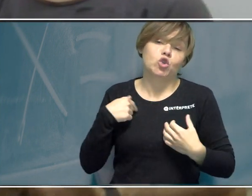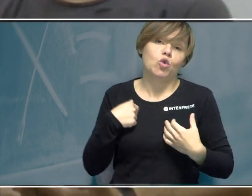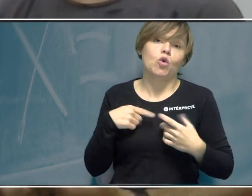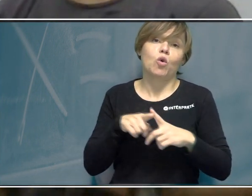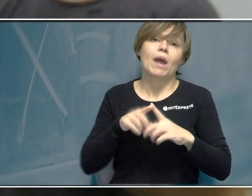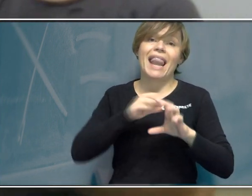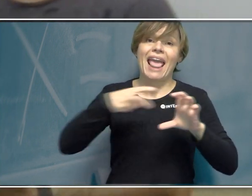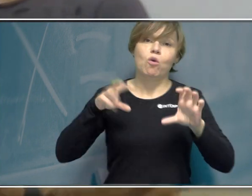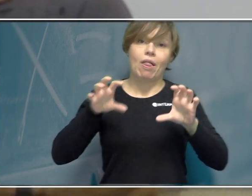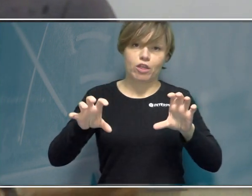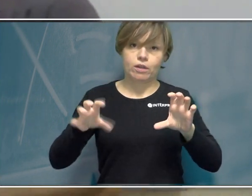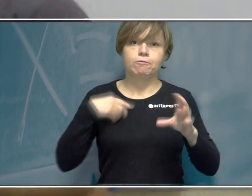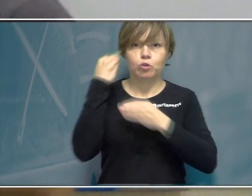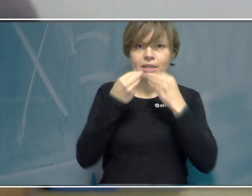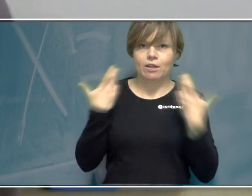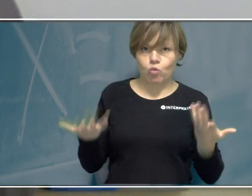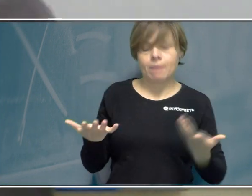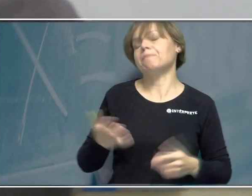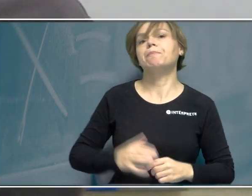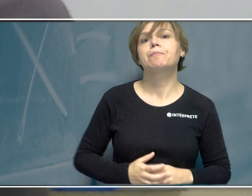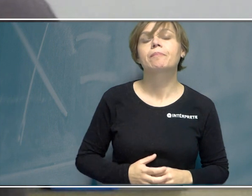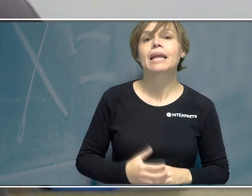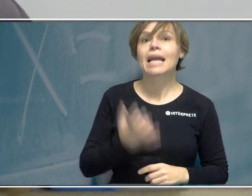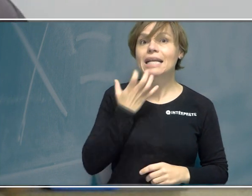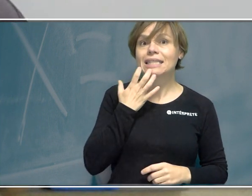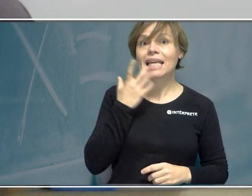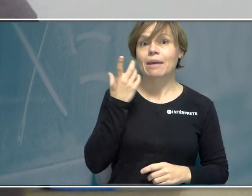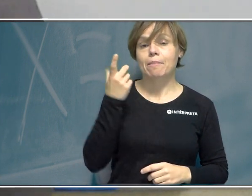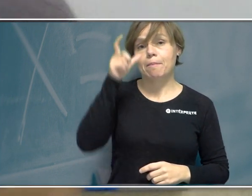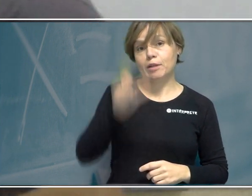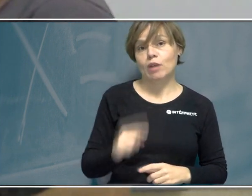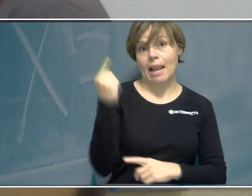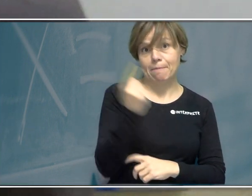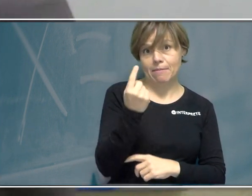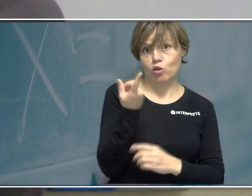con ecuaciones y lo suelo hacer teniendo en cuenta una cosa y es que lo que le toque al primero